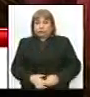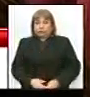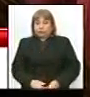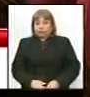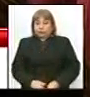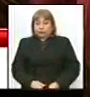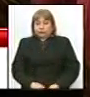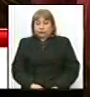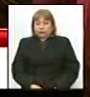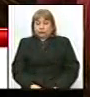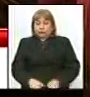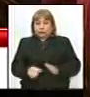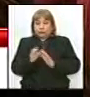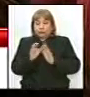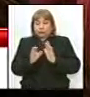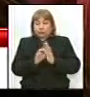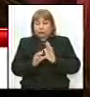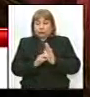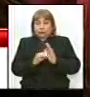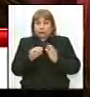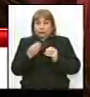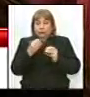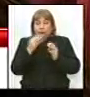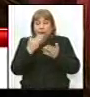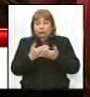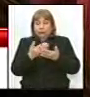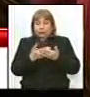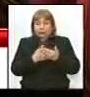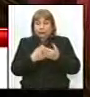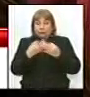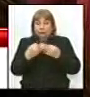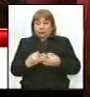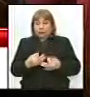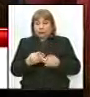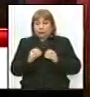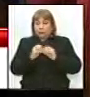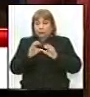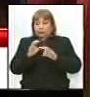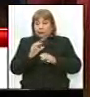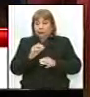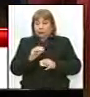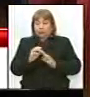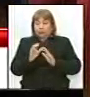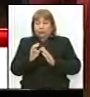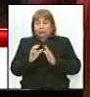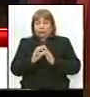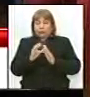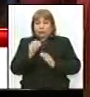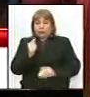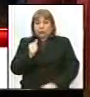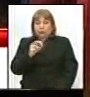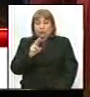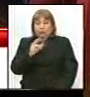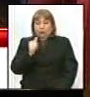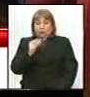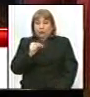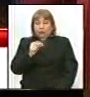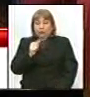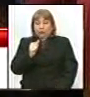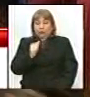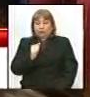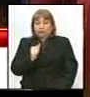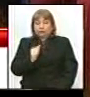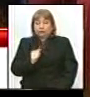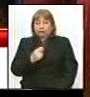infracción a la constitución por hechos puntualmente desarrollados por el congresista arana lo que mencionaba el congresista juan